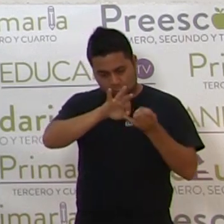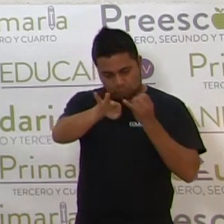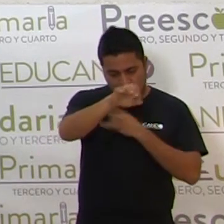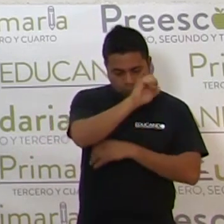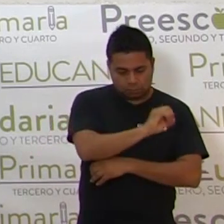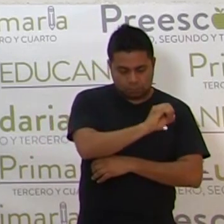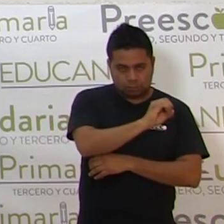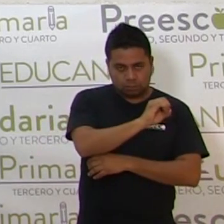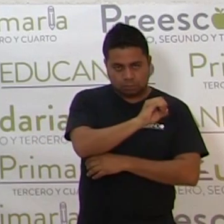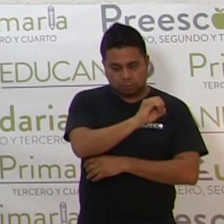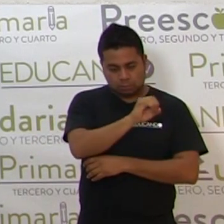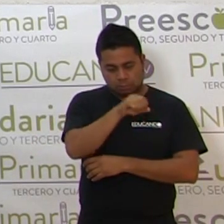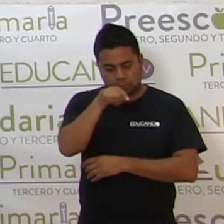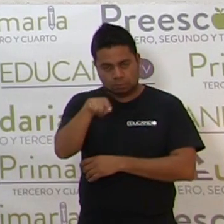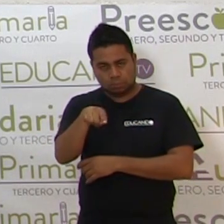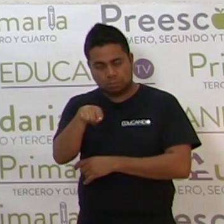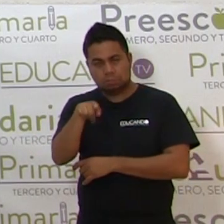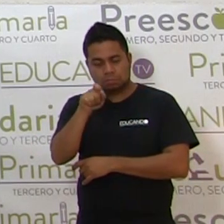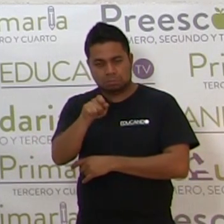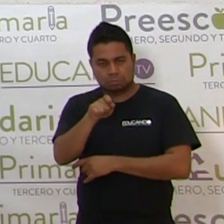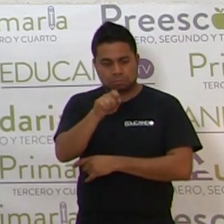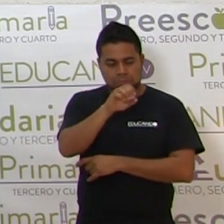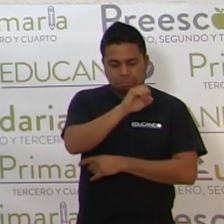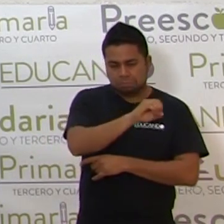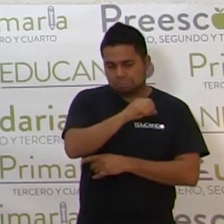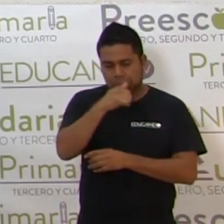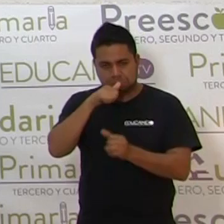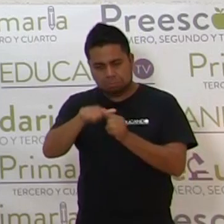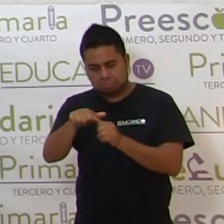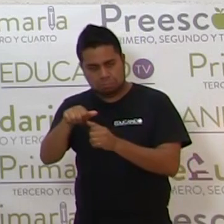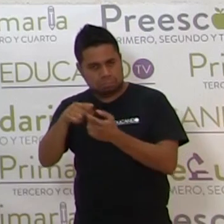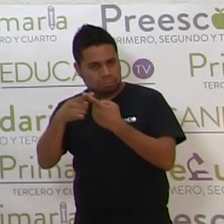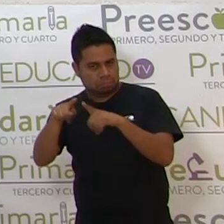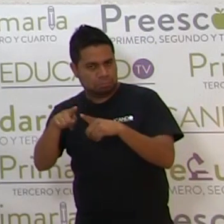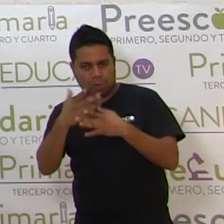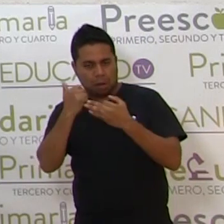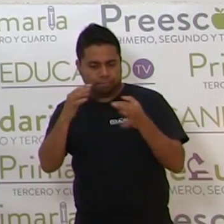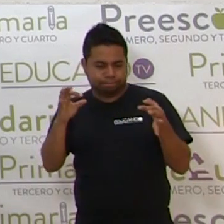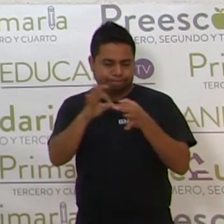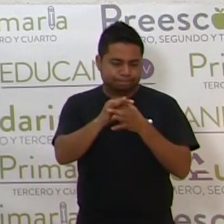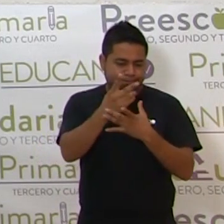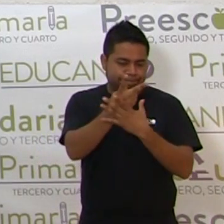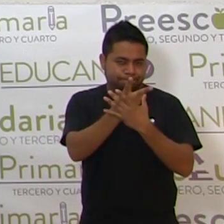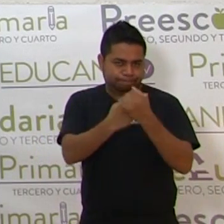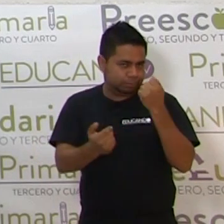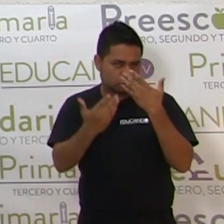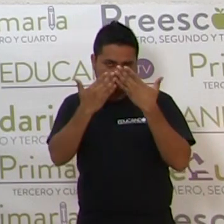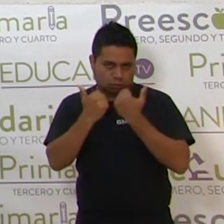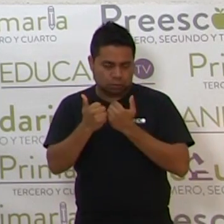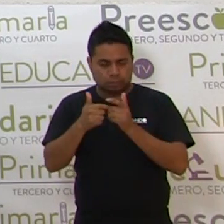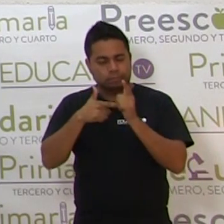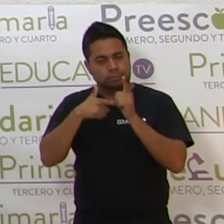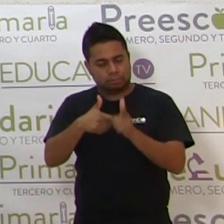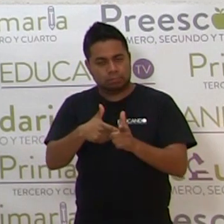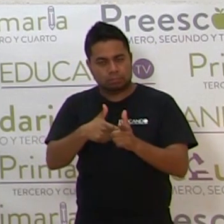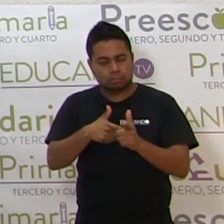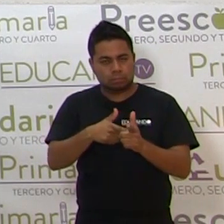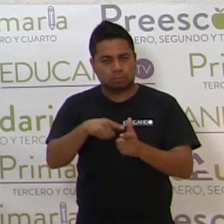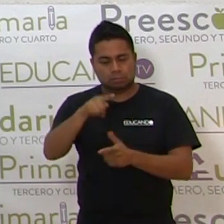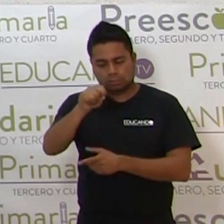la siguiente es consonante, entonces no hay diptongo. Continuamos.